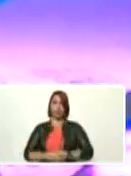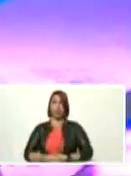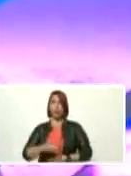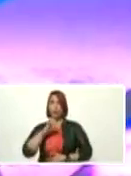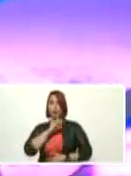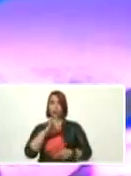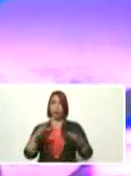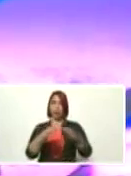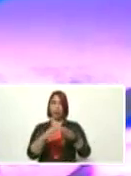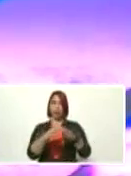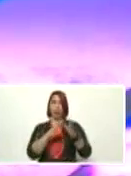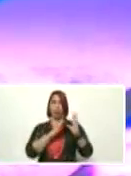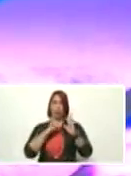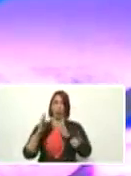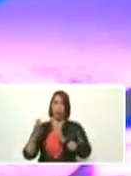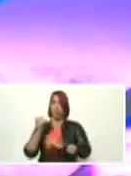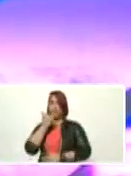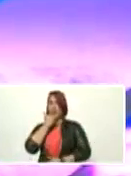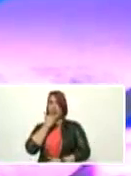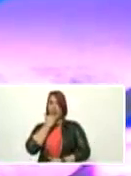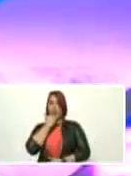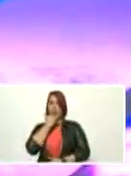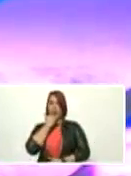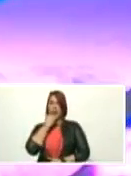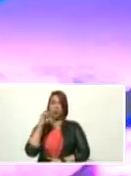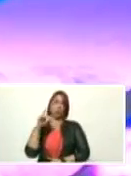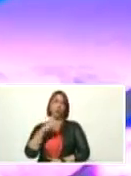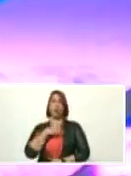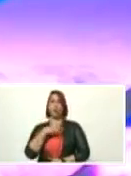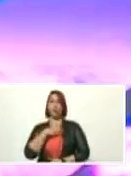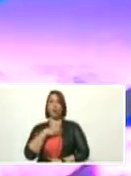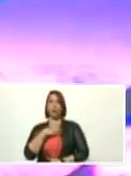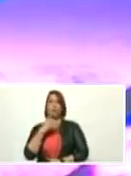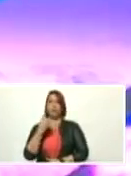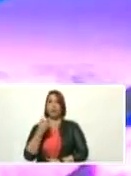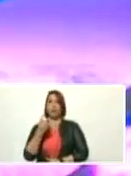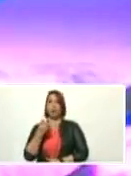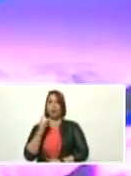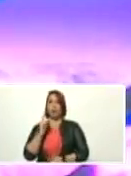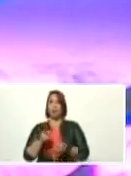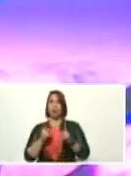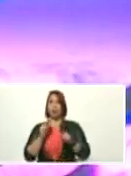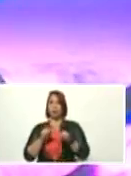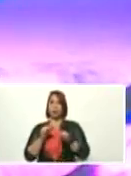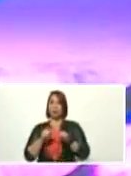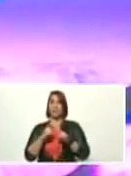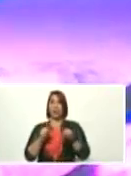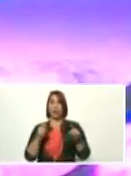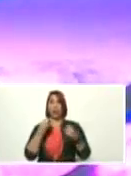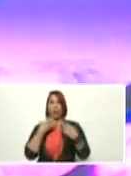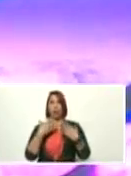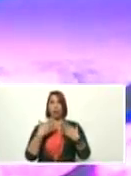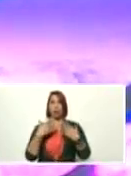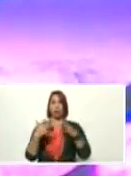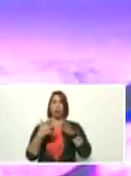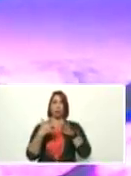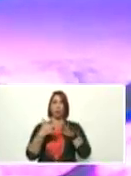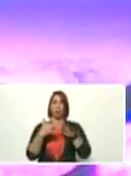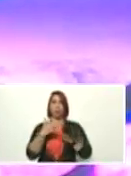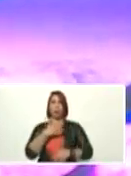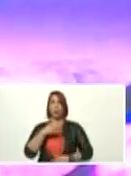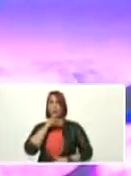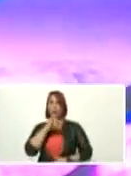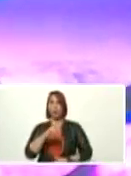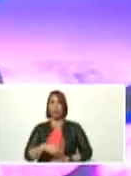todo el equipo organizador. La falla de protocolo no podía faltar, algo que criticar, pero bueno, ella está conectada. Y quiero informarle,